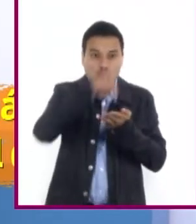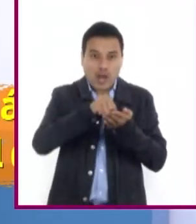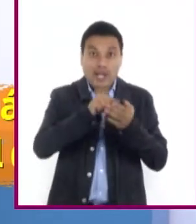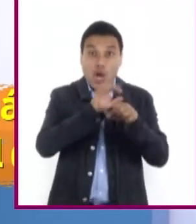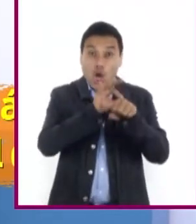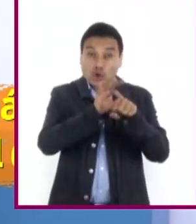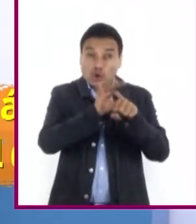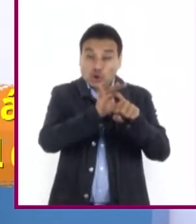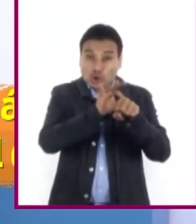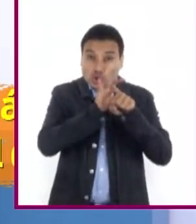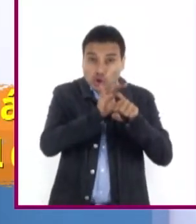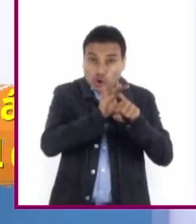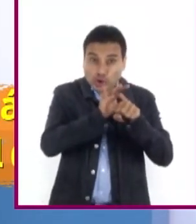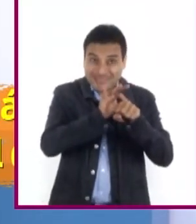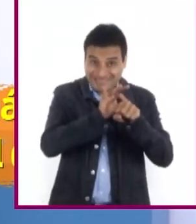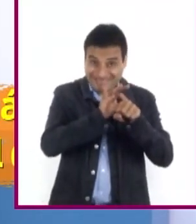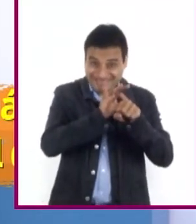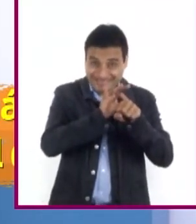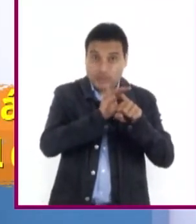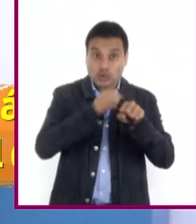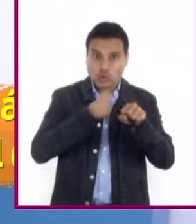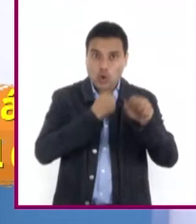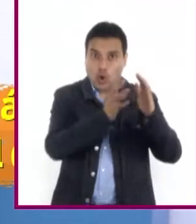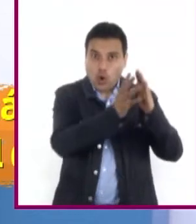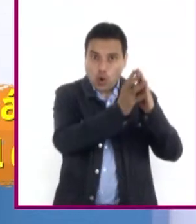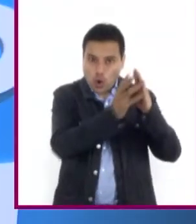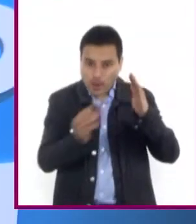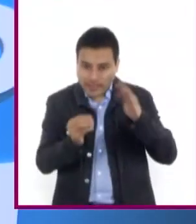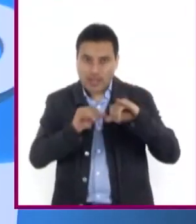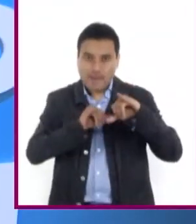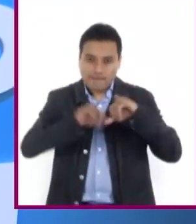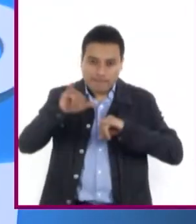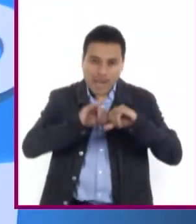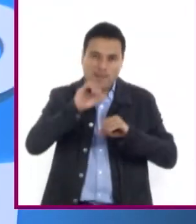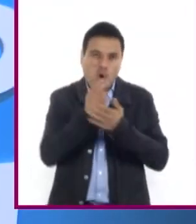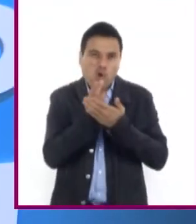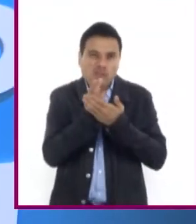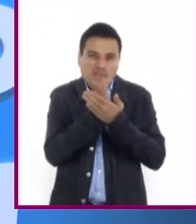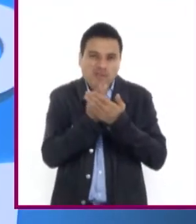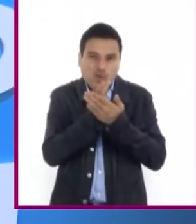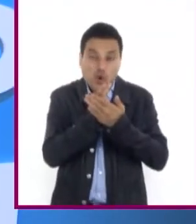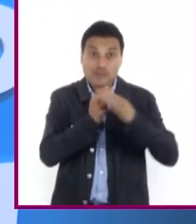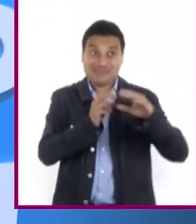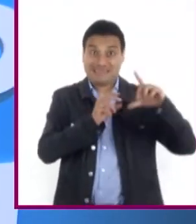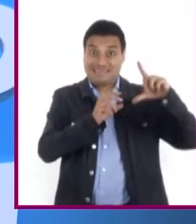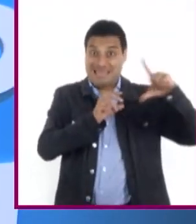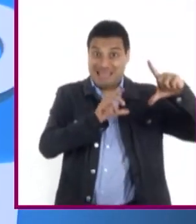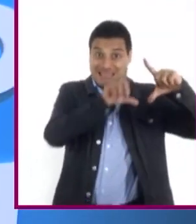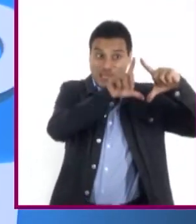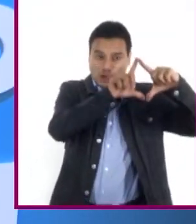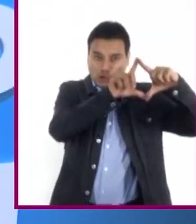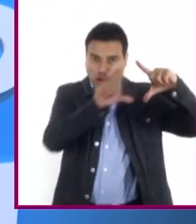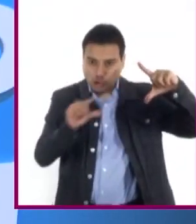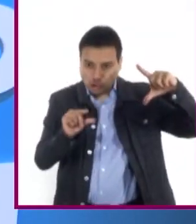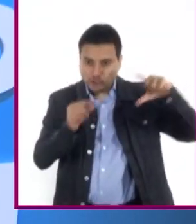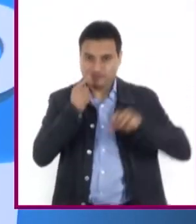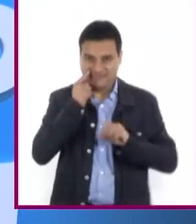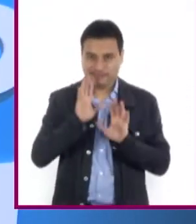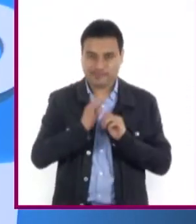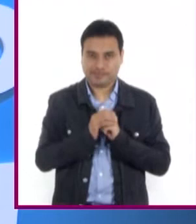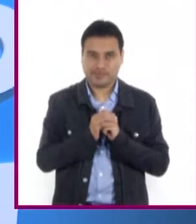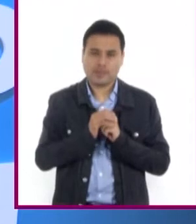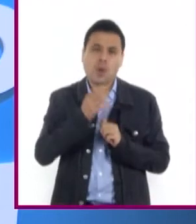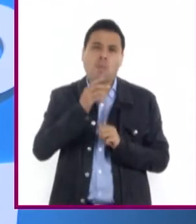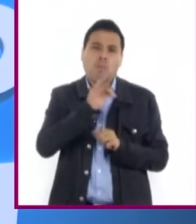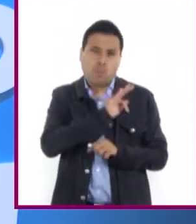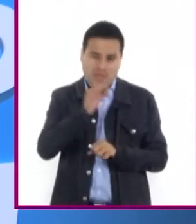que se están representando en un plano o en un mapa. Vamos a trazar una figura a escala, ya sea a una escala